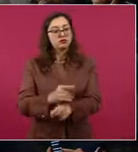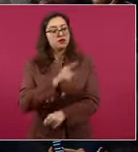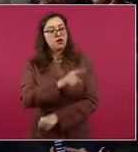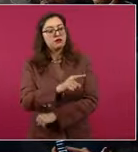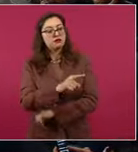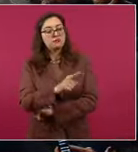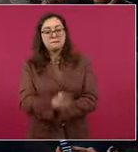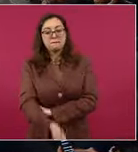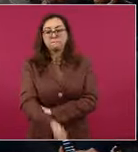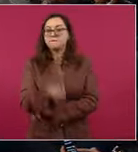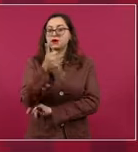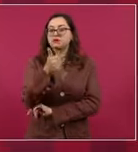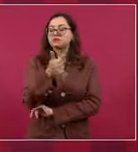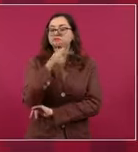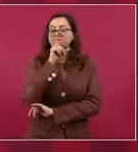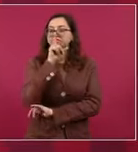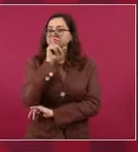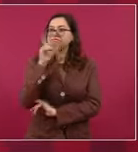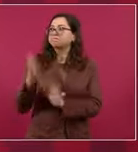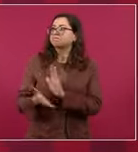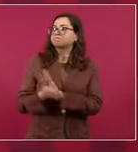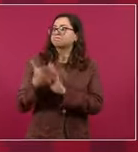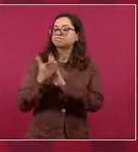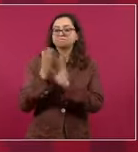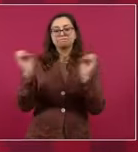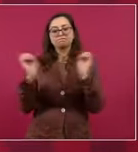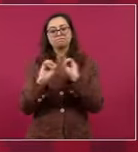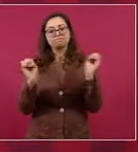Entonces sí, ha actuado de manera